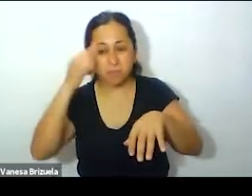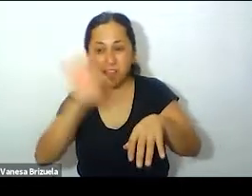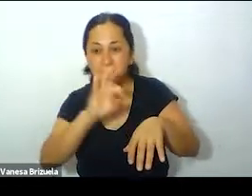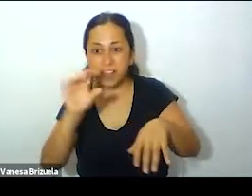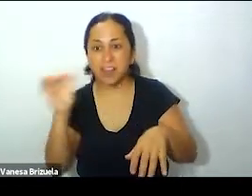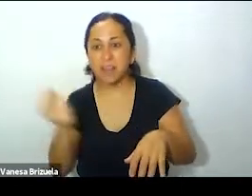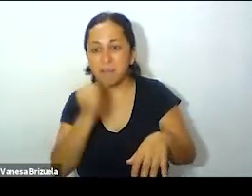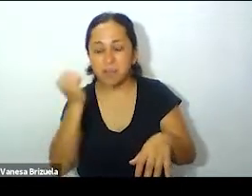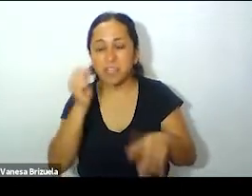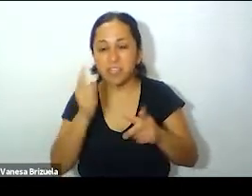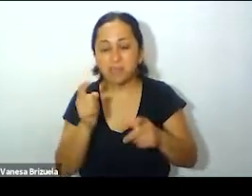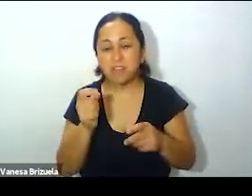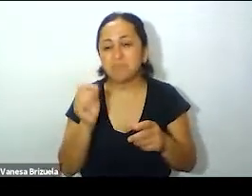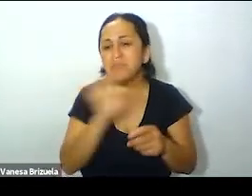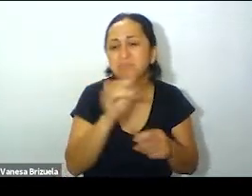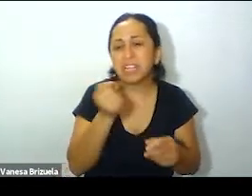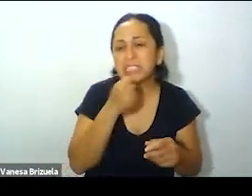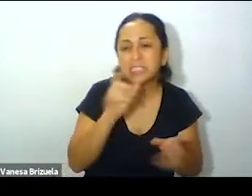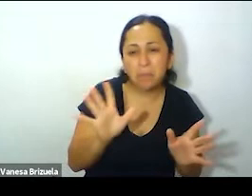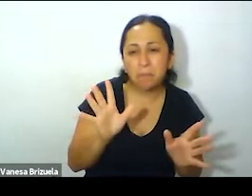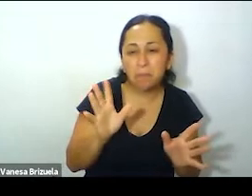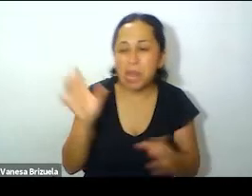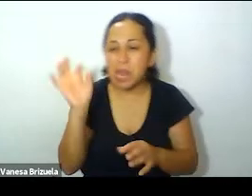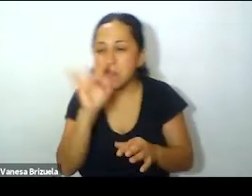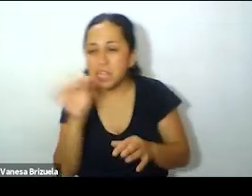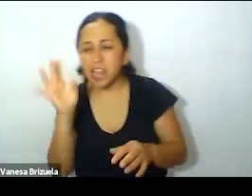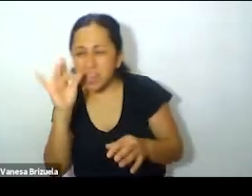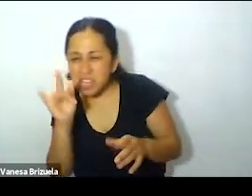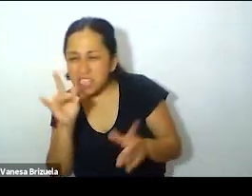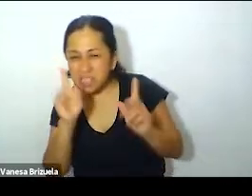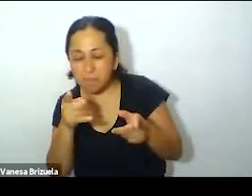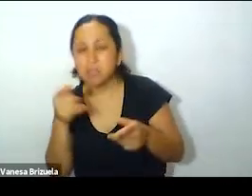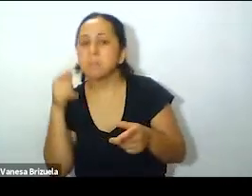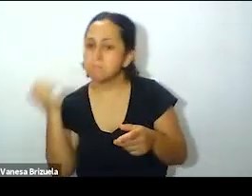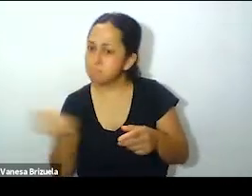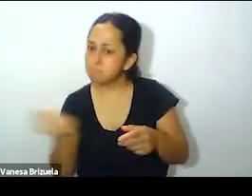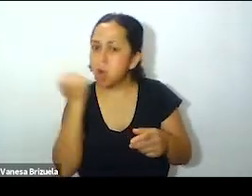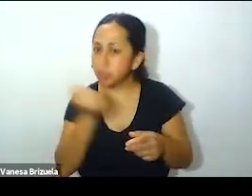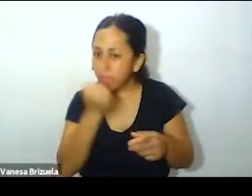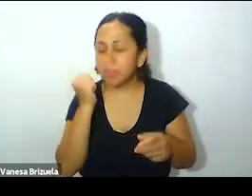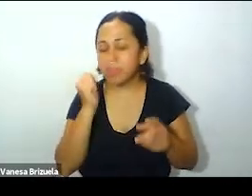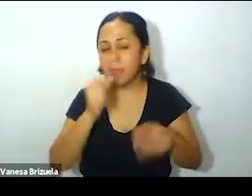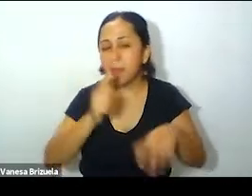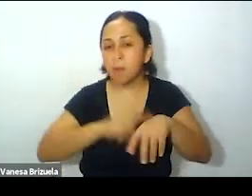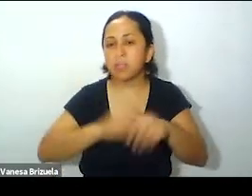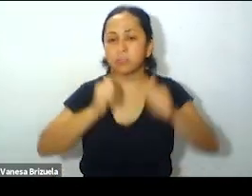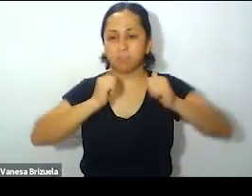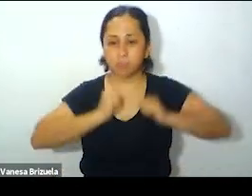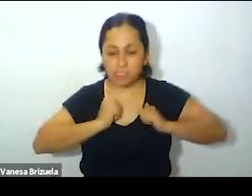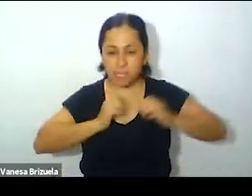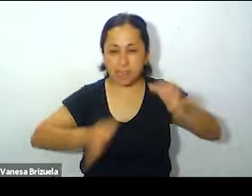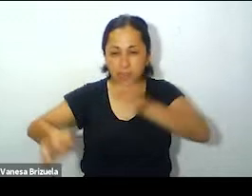desde la más simple hasta la más compleja, así que es algo súper importante a la hora de sentarse a